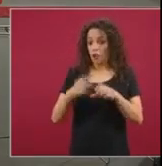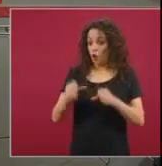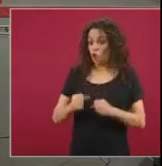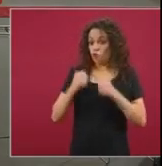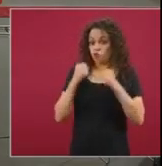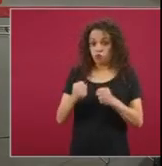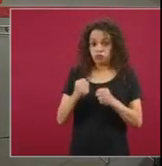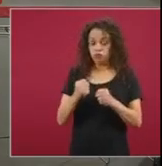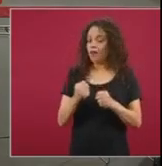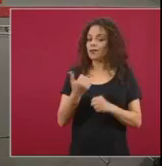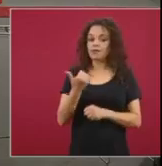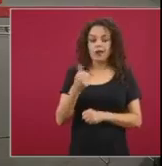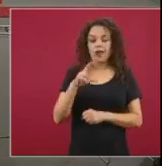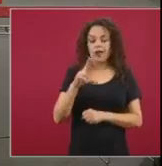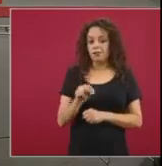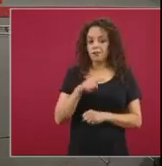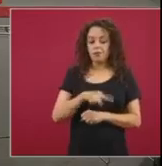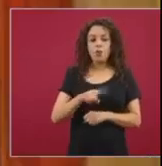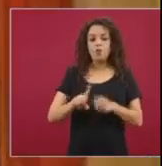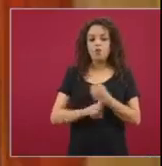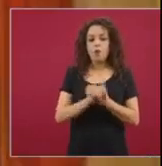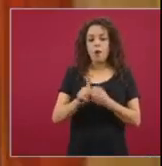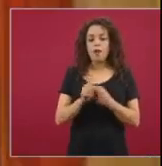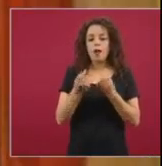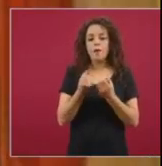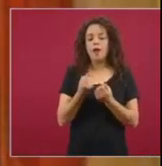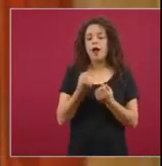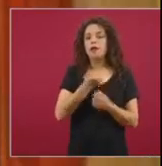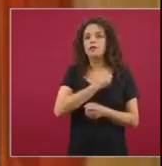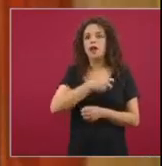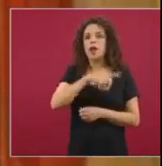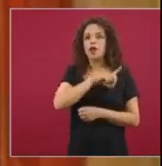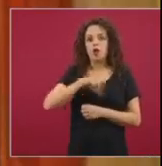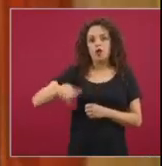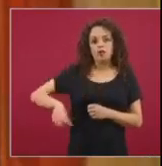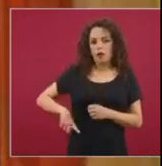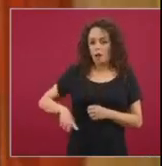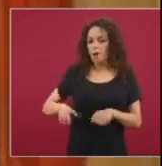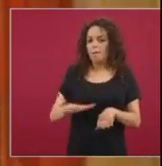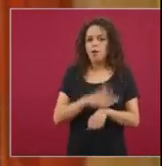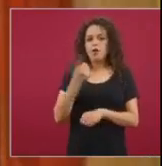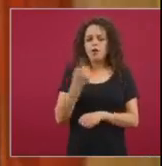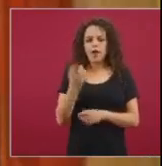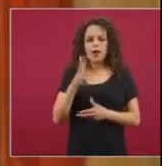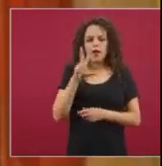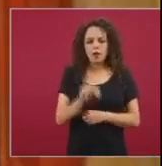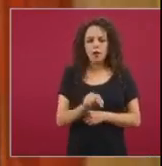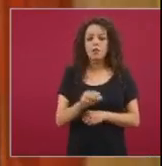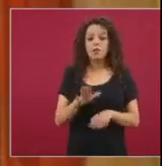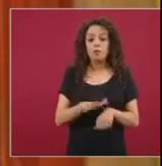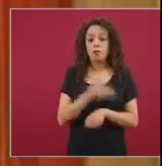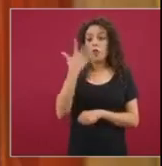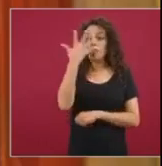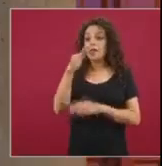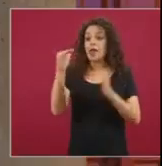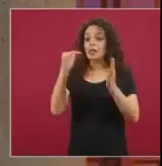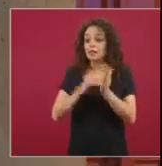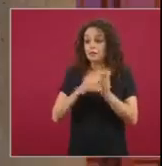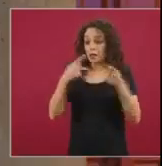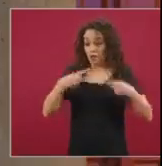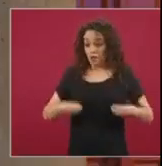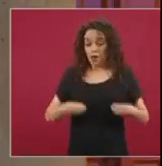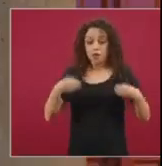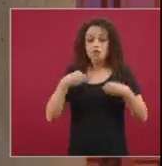1994 ya no es un problema de salud pública, dado que tenemos menos de un caso por cada 10,000 habitantes. Pero